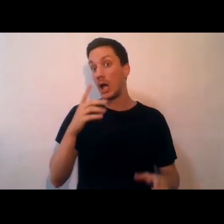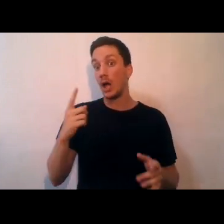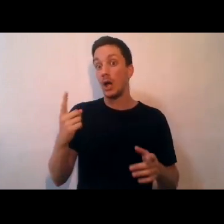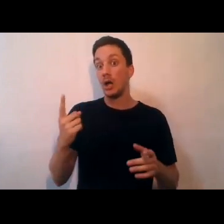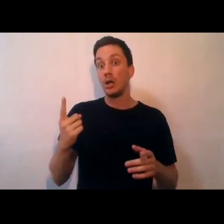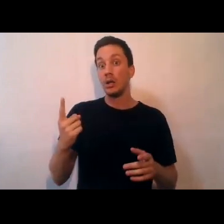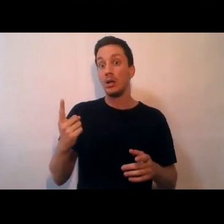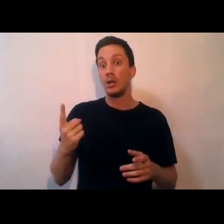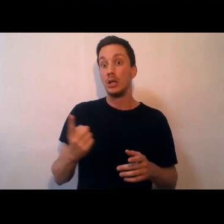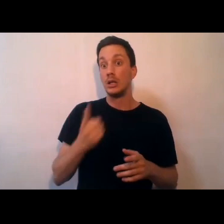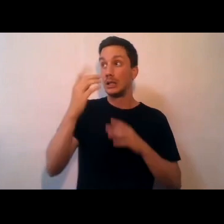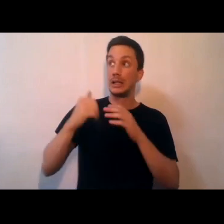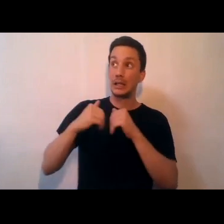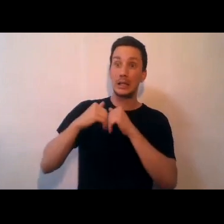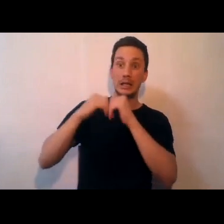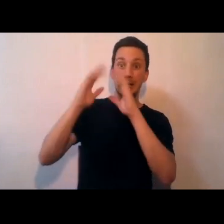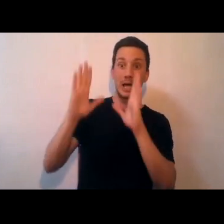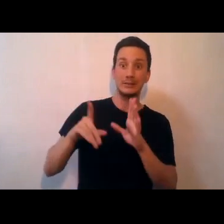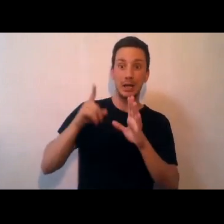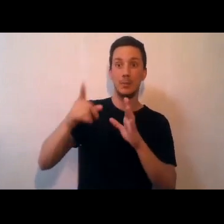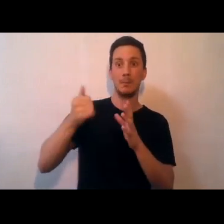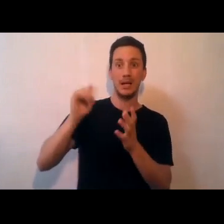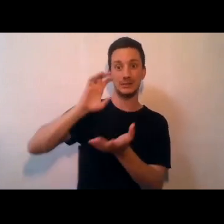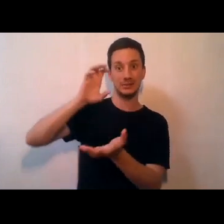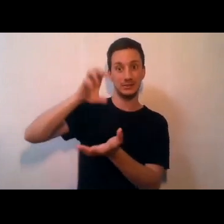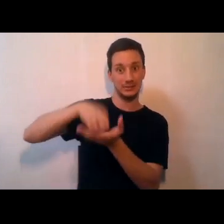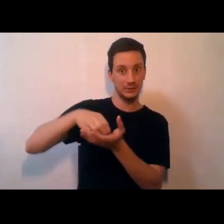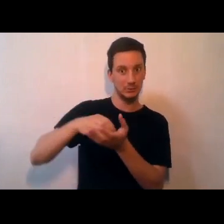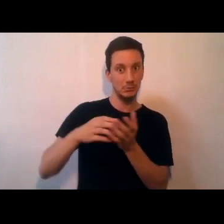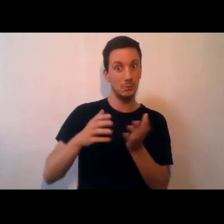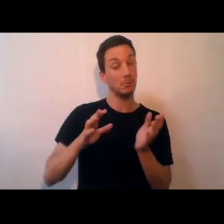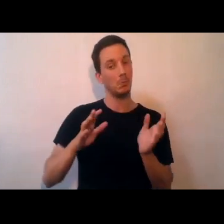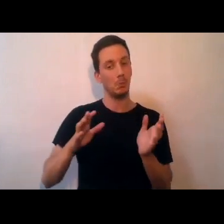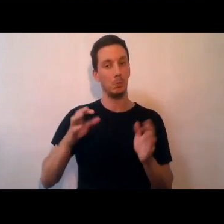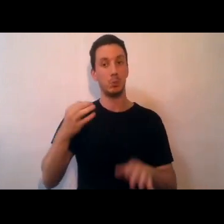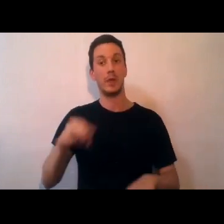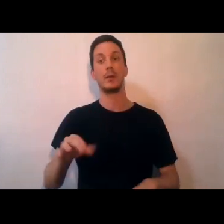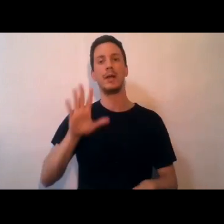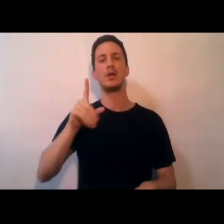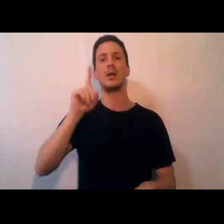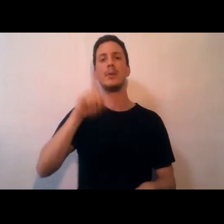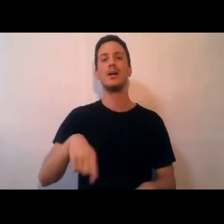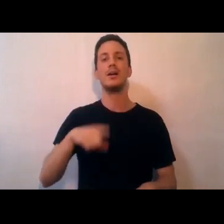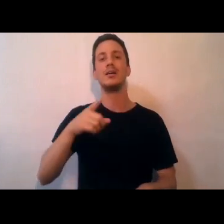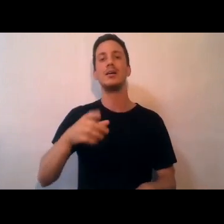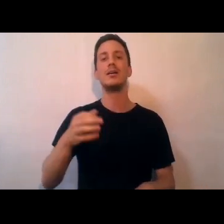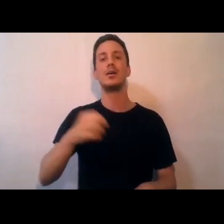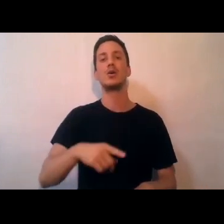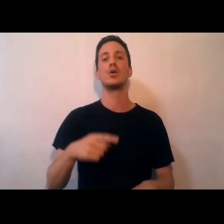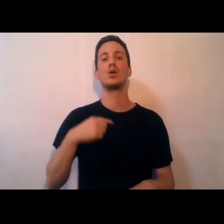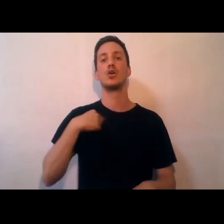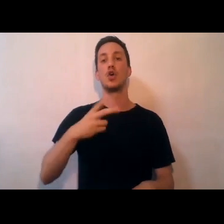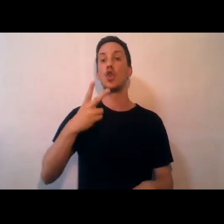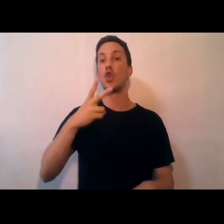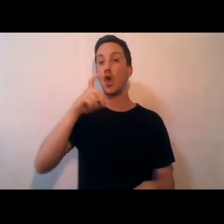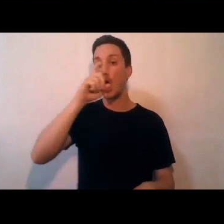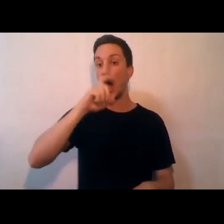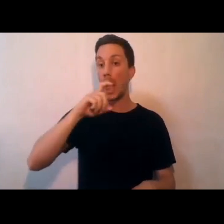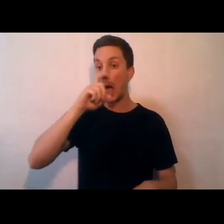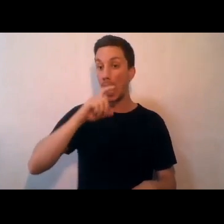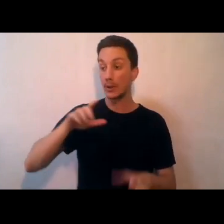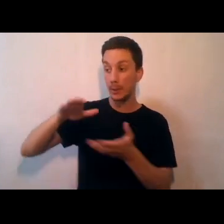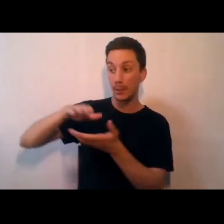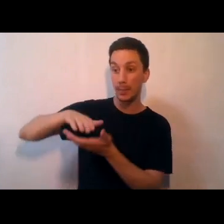en algunas casas de fotoprotectores químicos y también que están aprobados a partir de los 2 años de edad. Los filtros